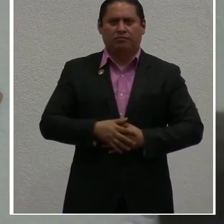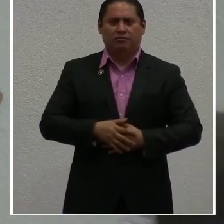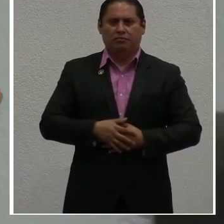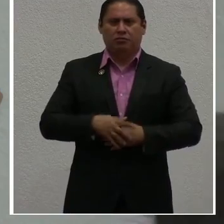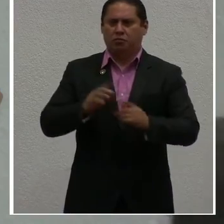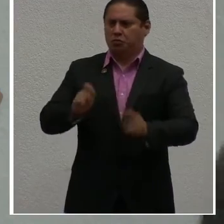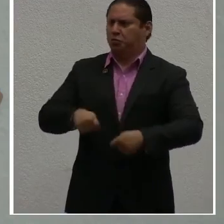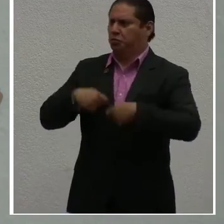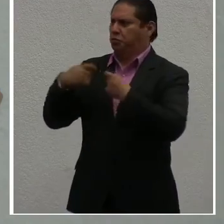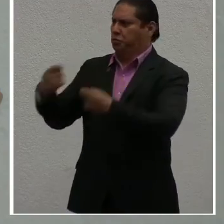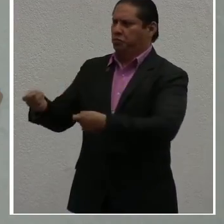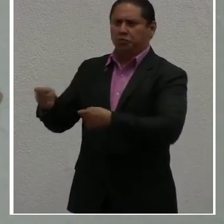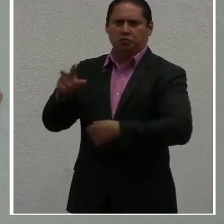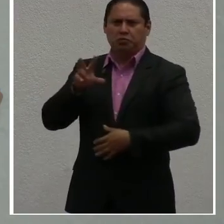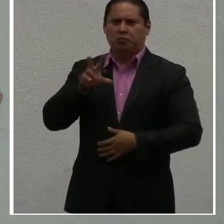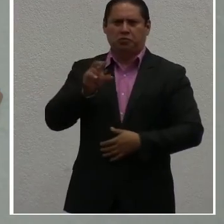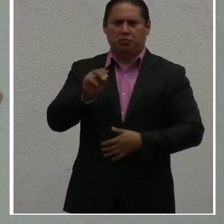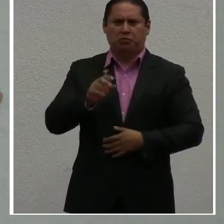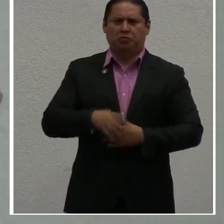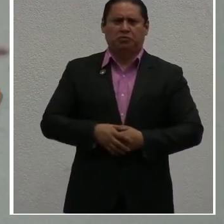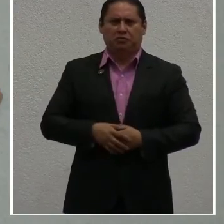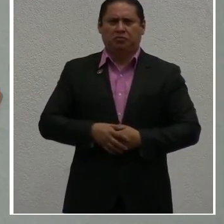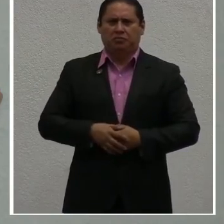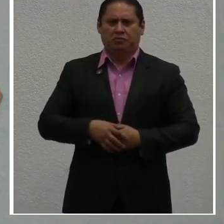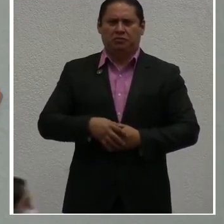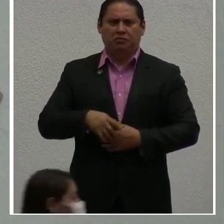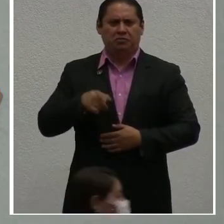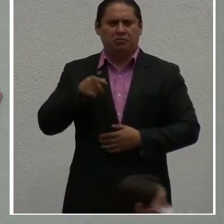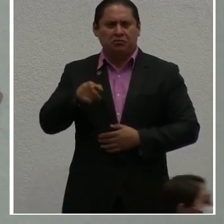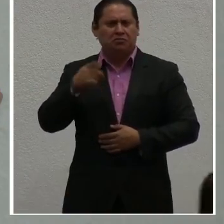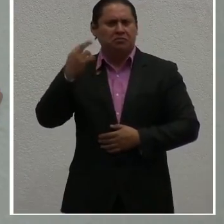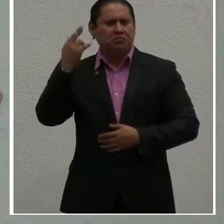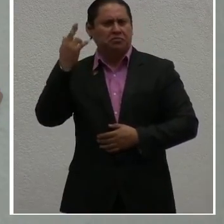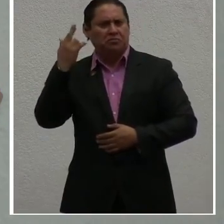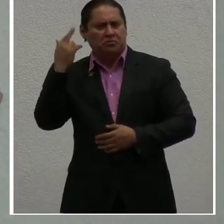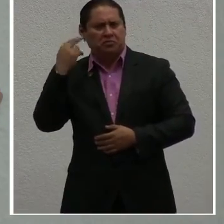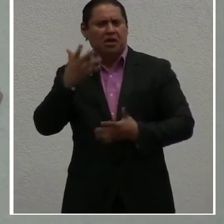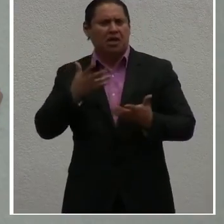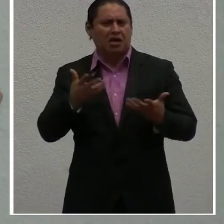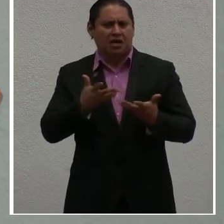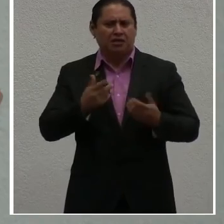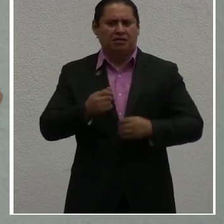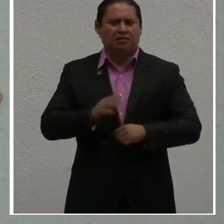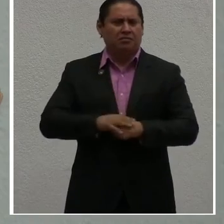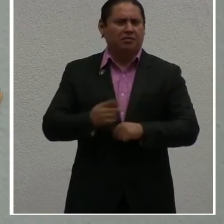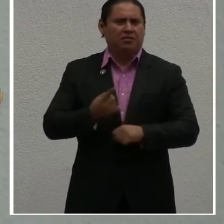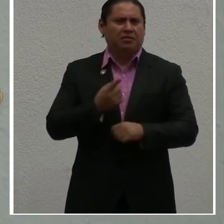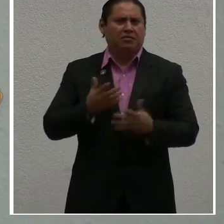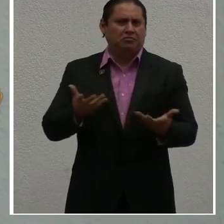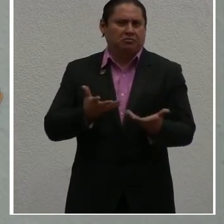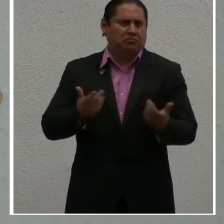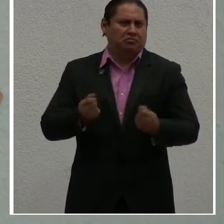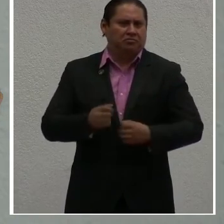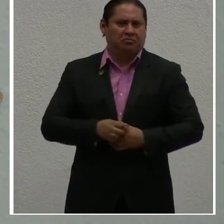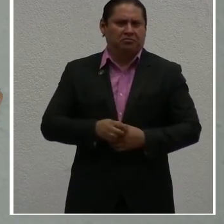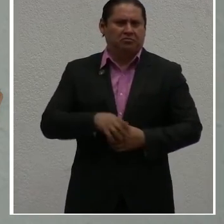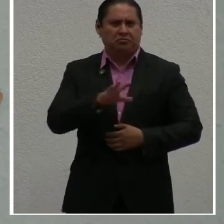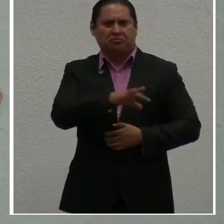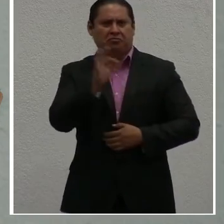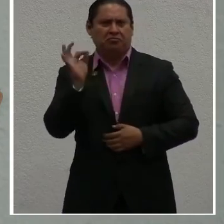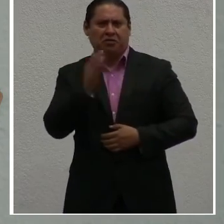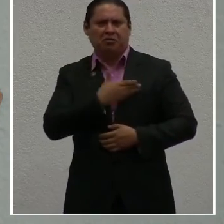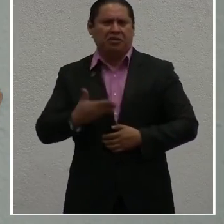pero qué bueno que a usted le hace ruido lo que según yo estoy haciendo, pero bueno, no tuve ningún nombramiento, quiero